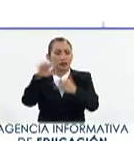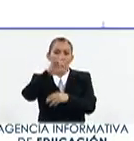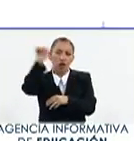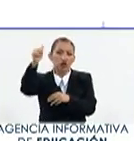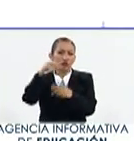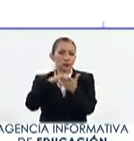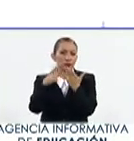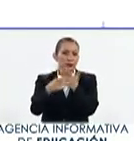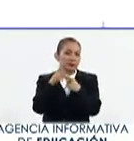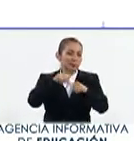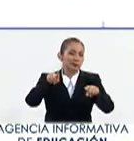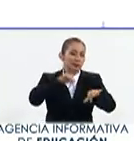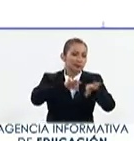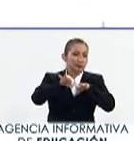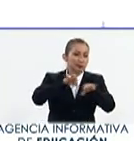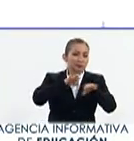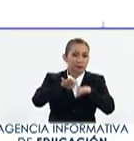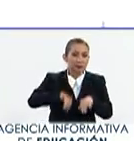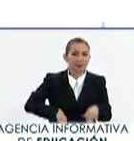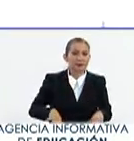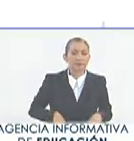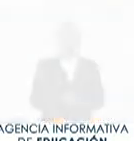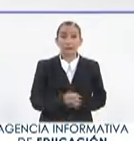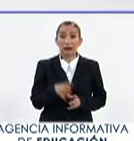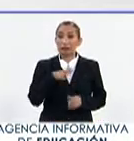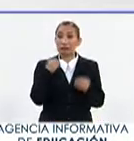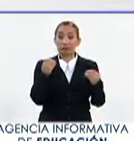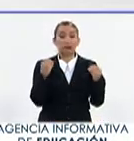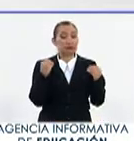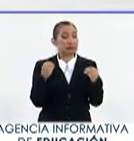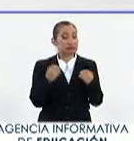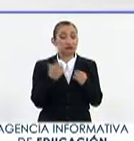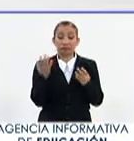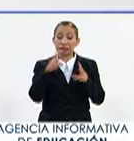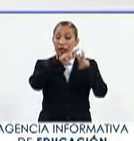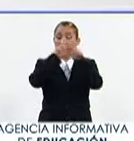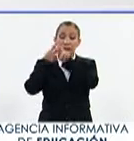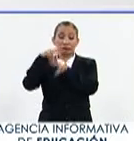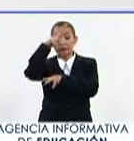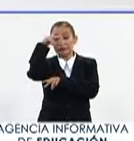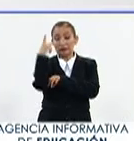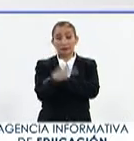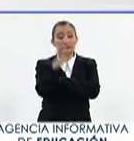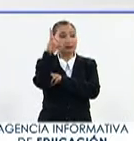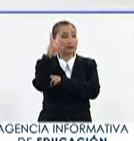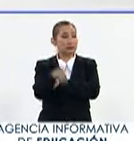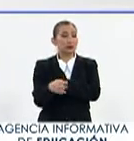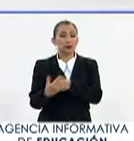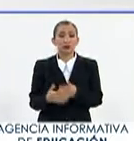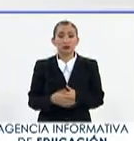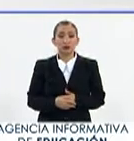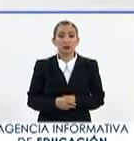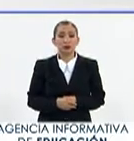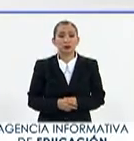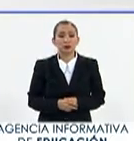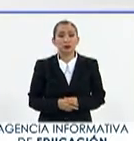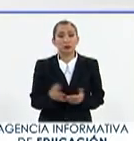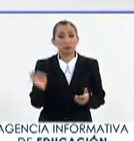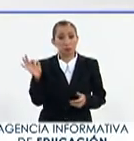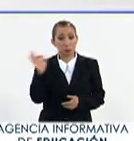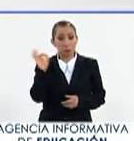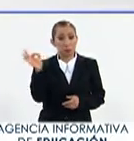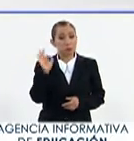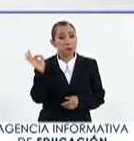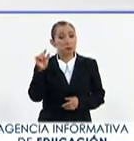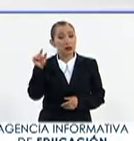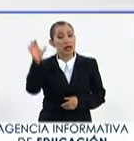otros proyectos muy interesantes. La astronomía mexicana realmente es probablemente una